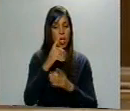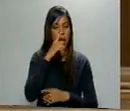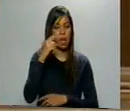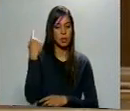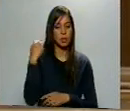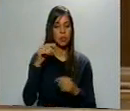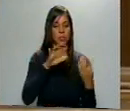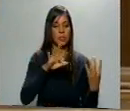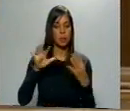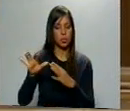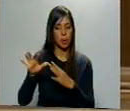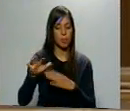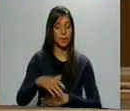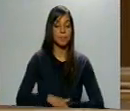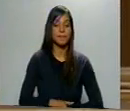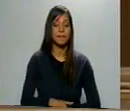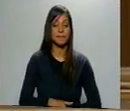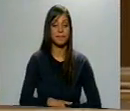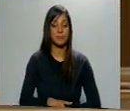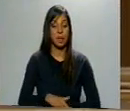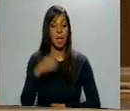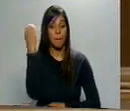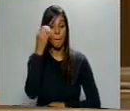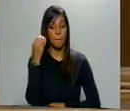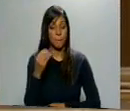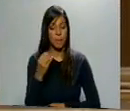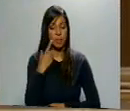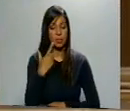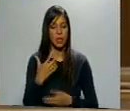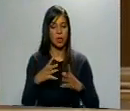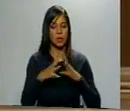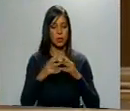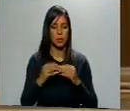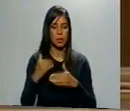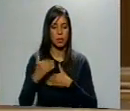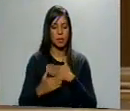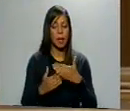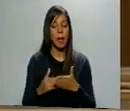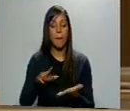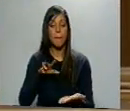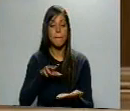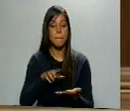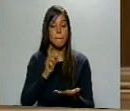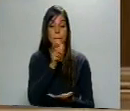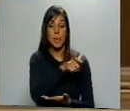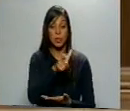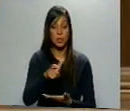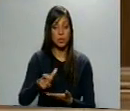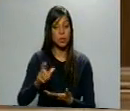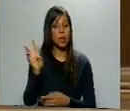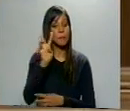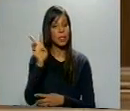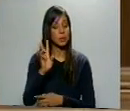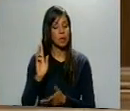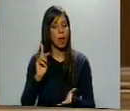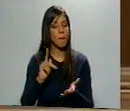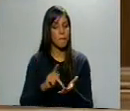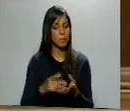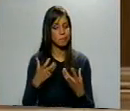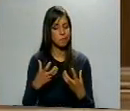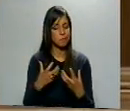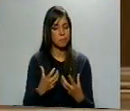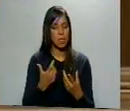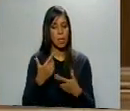99. Considerando que la masiva y creciente participación de los venezolanos y venezolanas en los